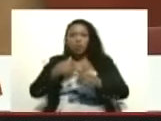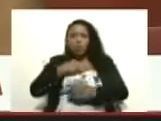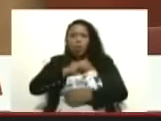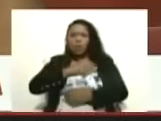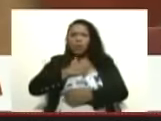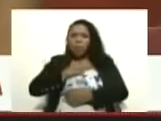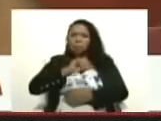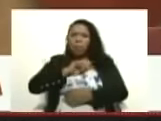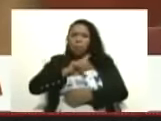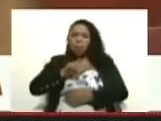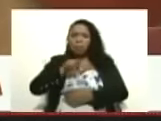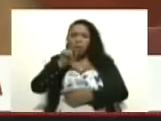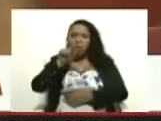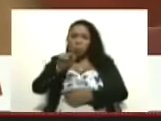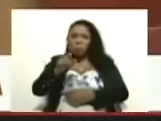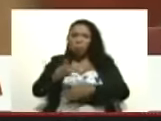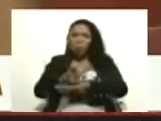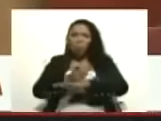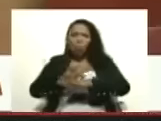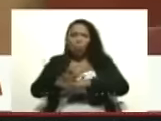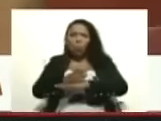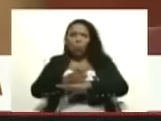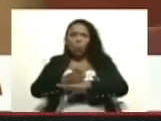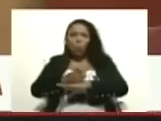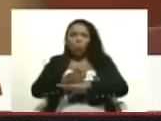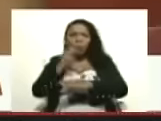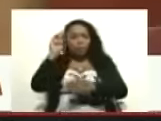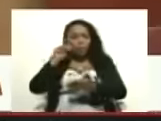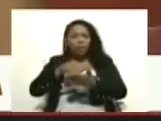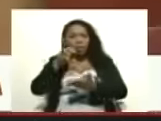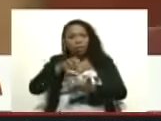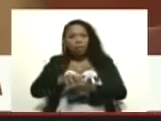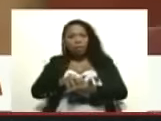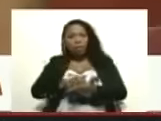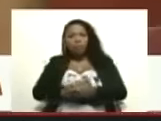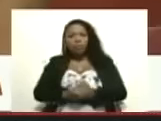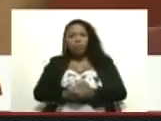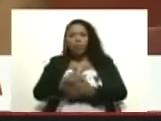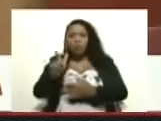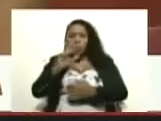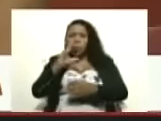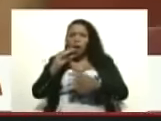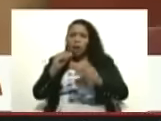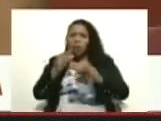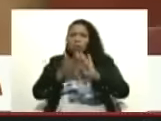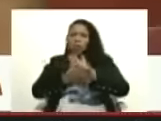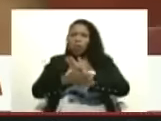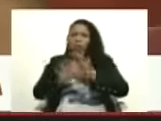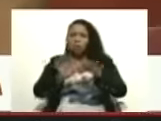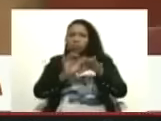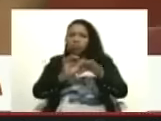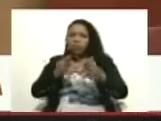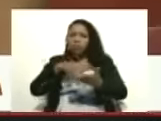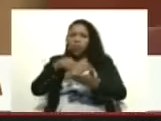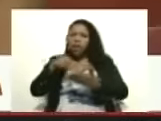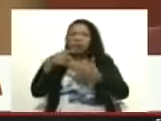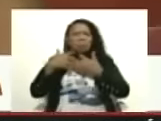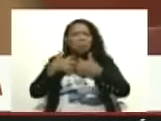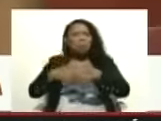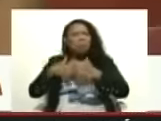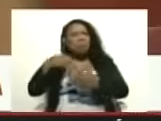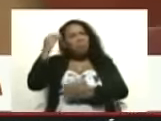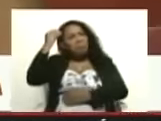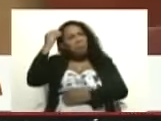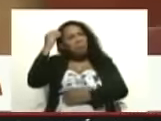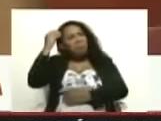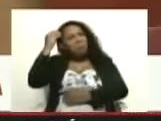eh a usted gobernador usted ha hablado de unidad nacional pudiera entonces o qué reflexión hacen desde el comando